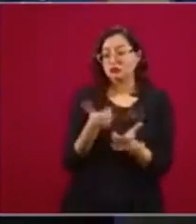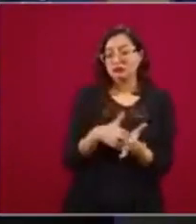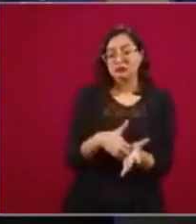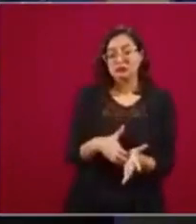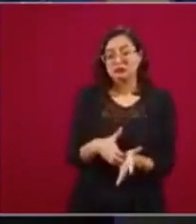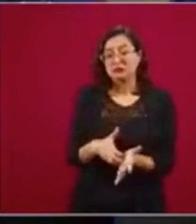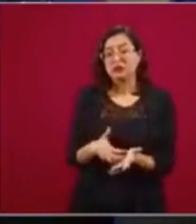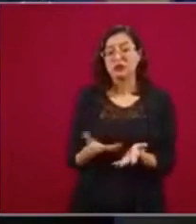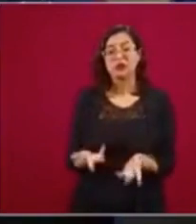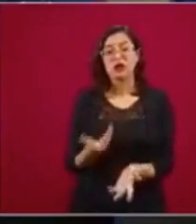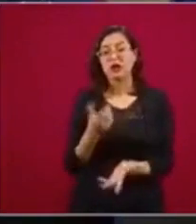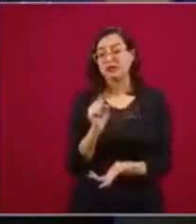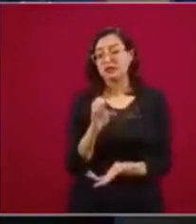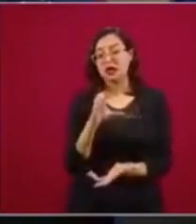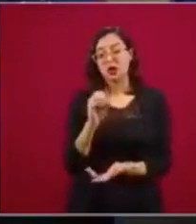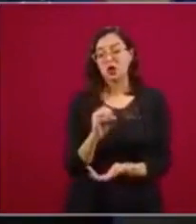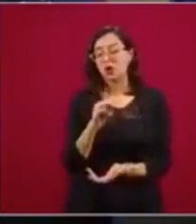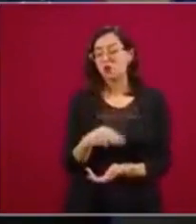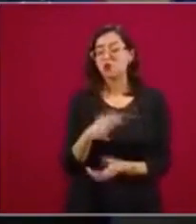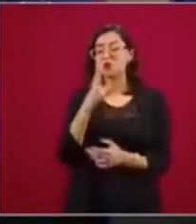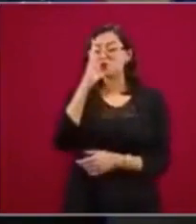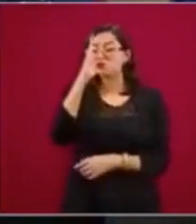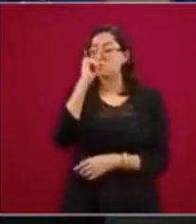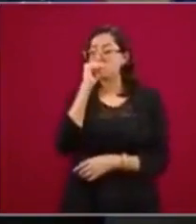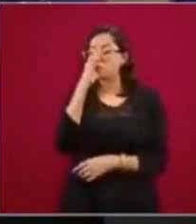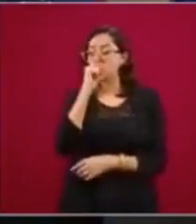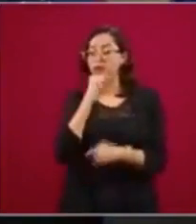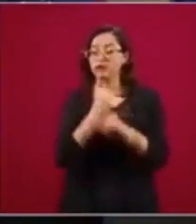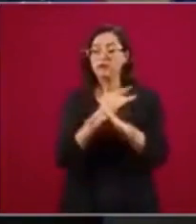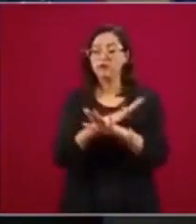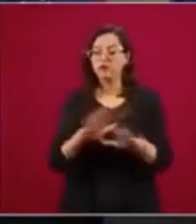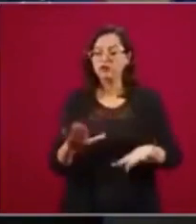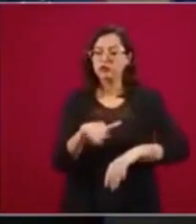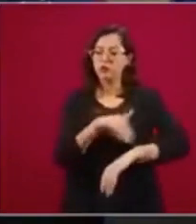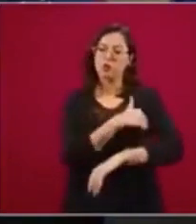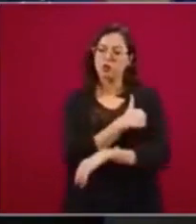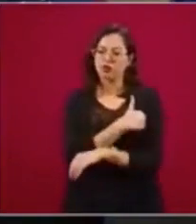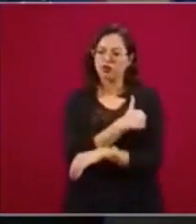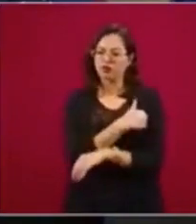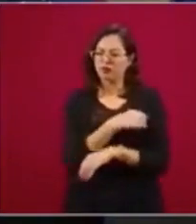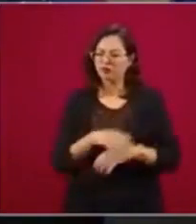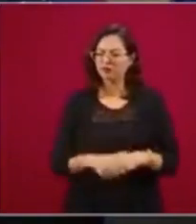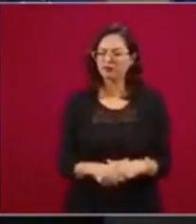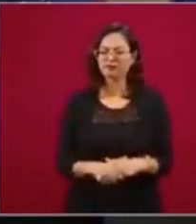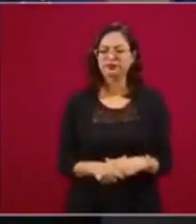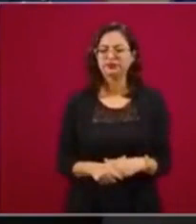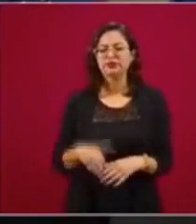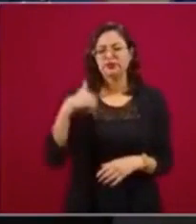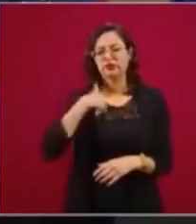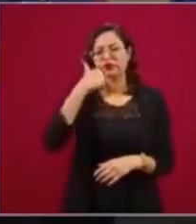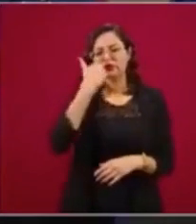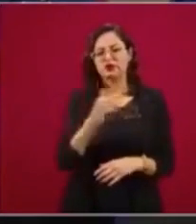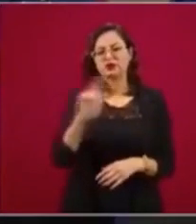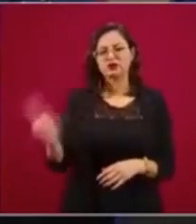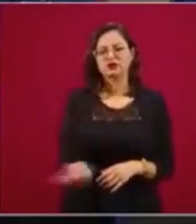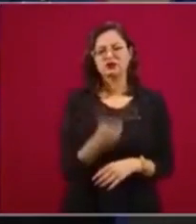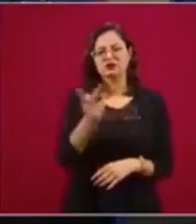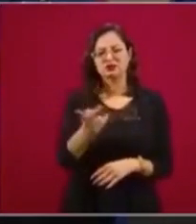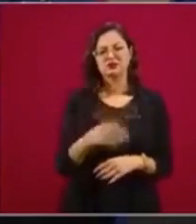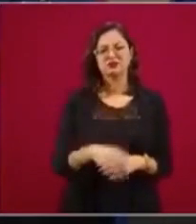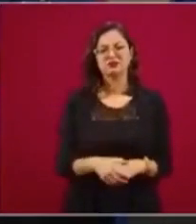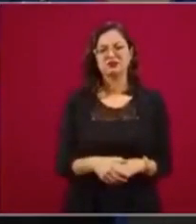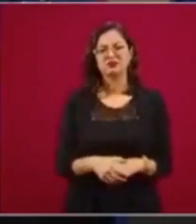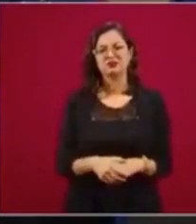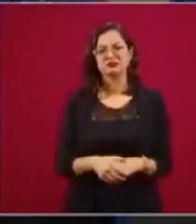la Secretaría de Economía la capacidad para respaldar esta información. Presidente, quisiera preguntarle… ¿no le va a salir